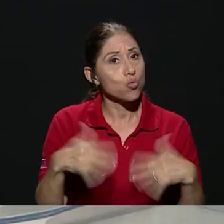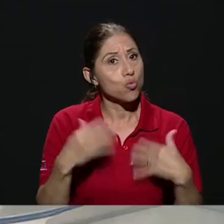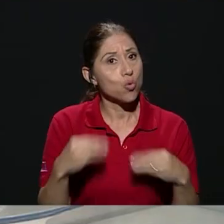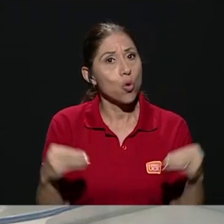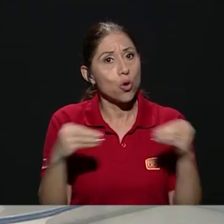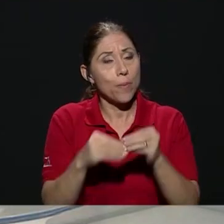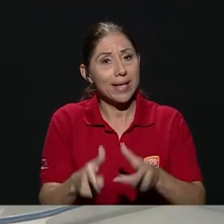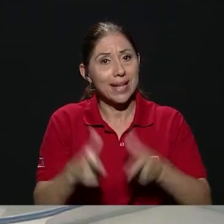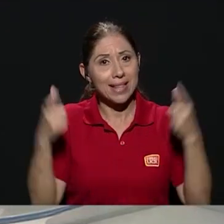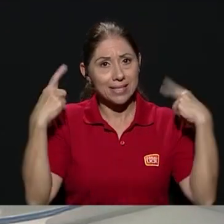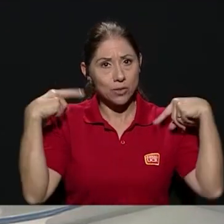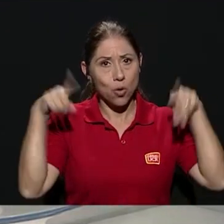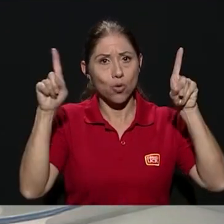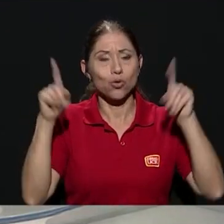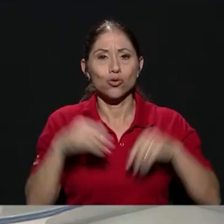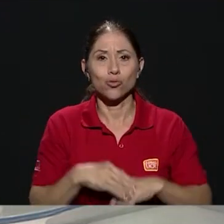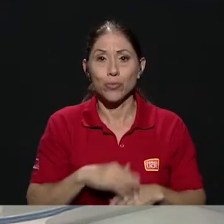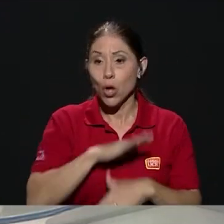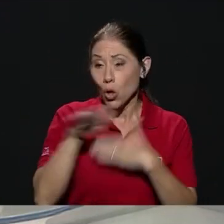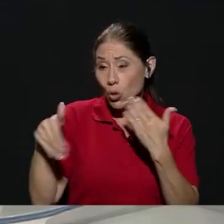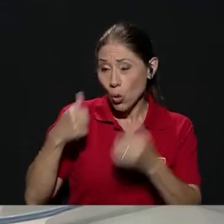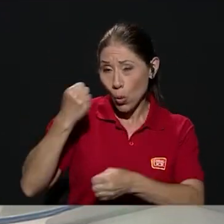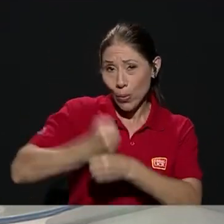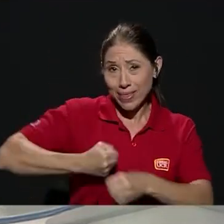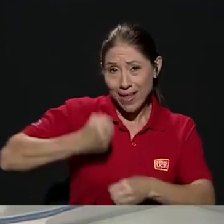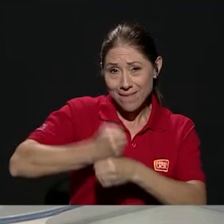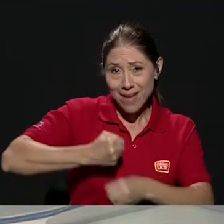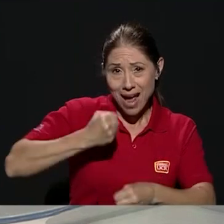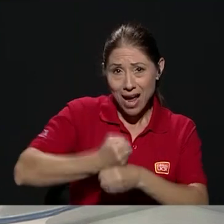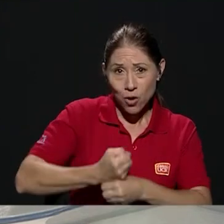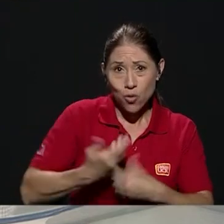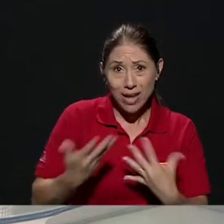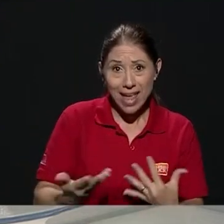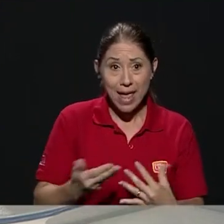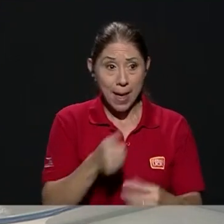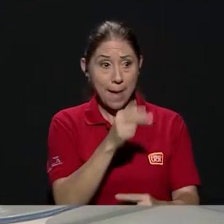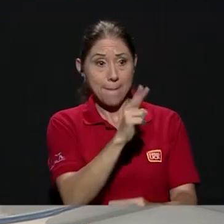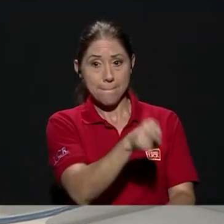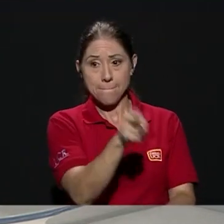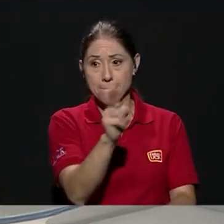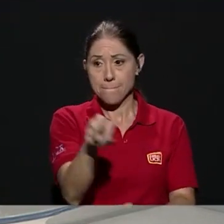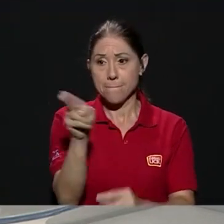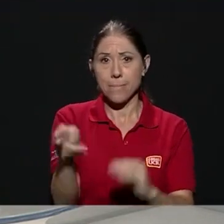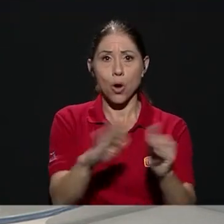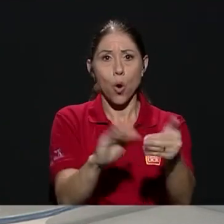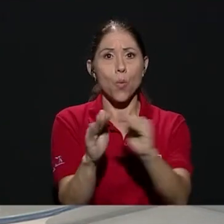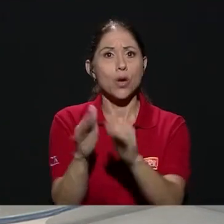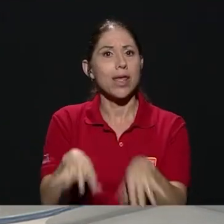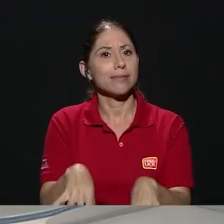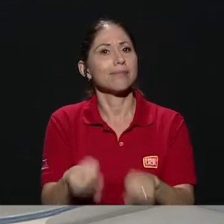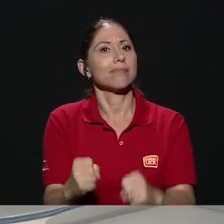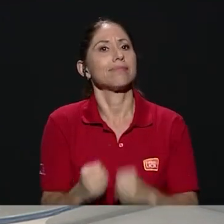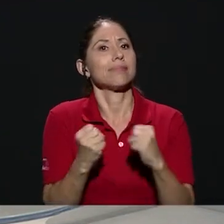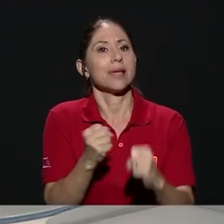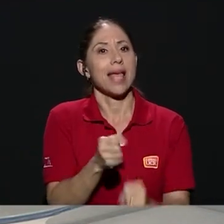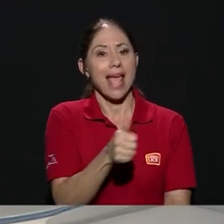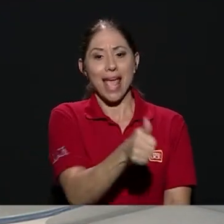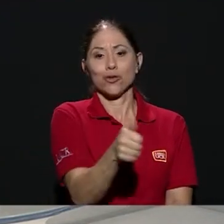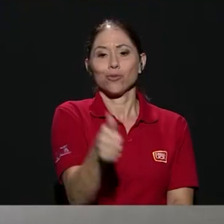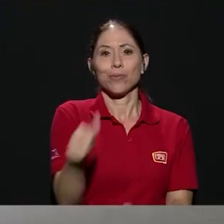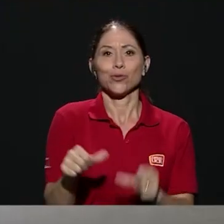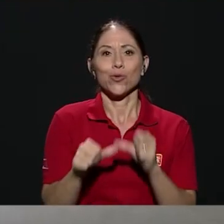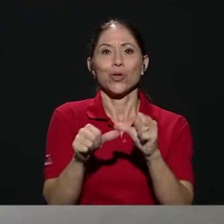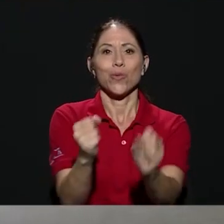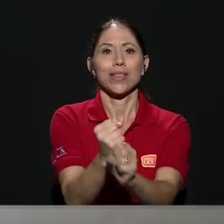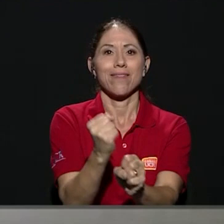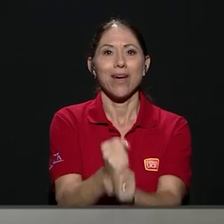mayores logros, darle todo este trabajo que hemos hecho nosotros a que las comunidades se empoderen y ellas continúen haciendo este trabajo.